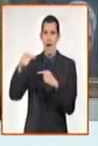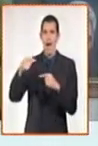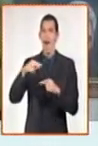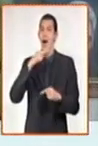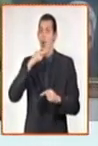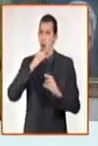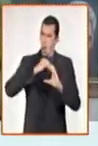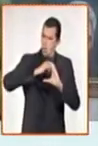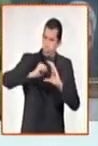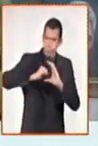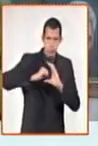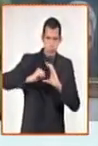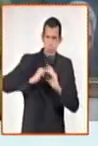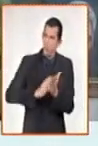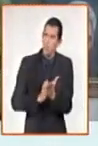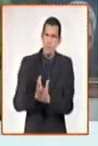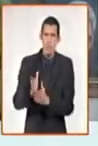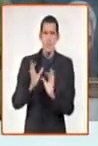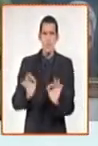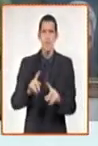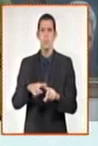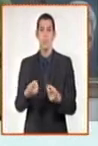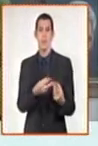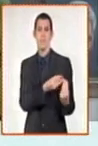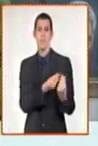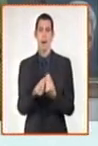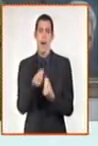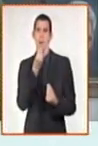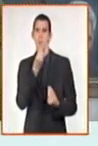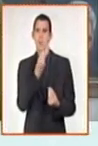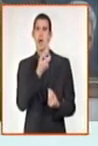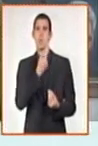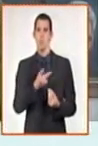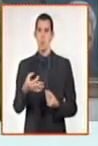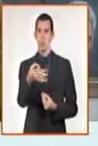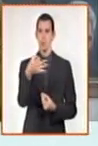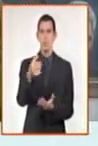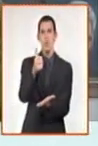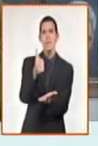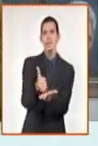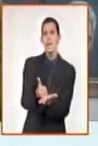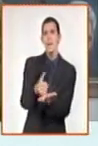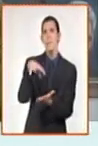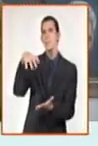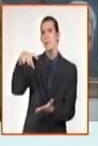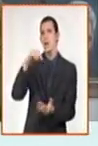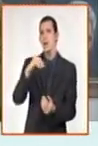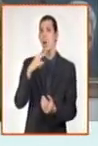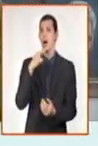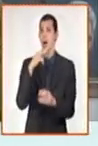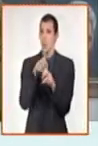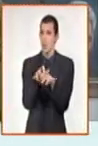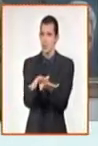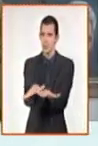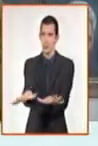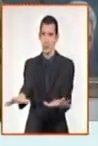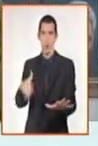partir de lo que pudiera estar aportando en el propio municipio de Pinar del Río con el servicio de agua,